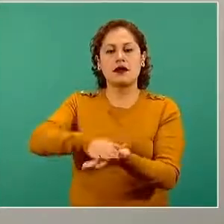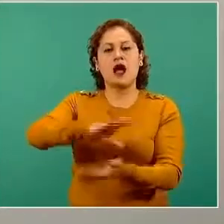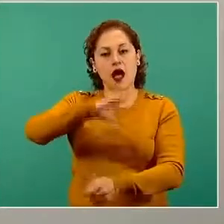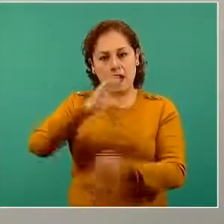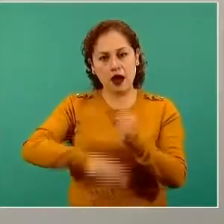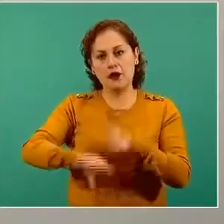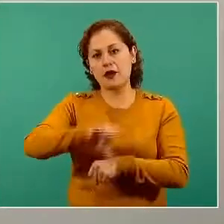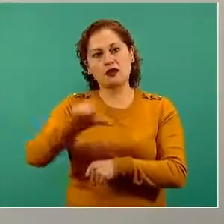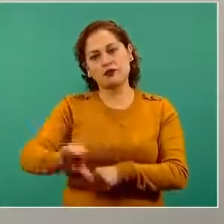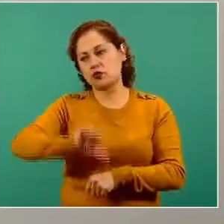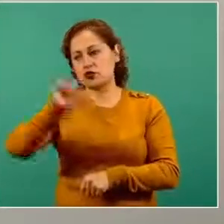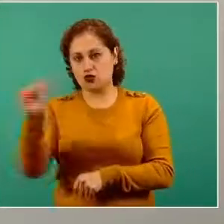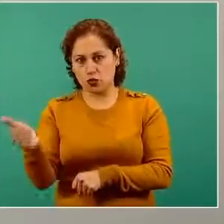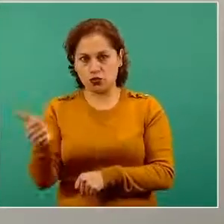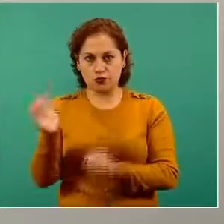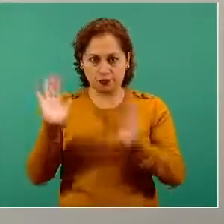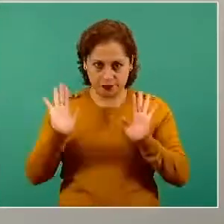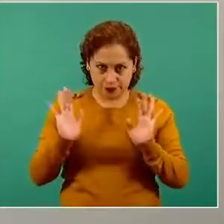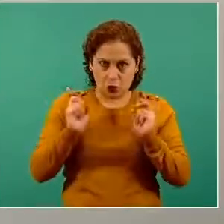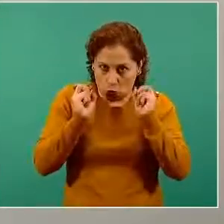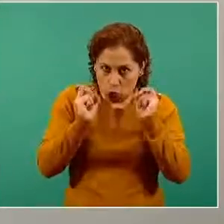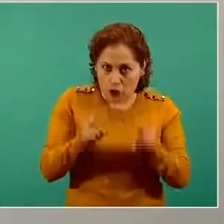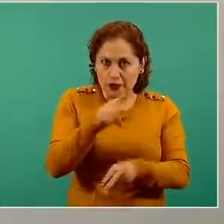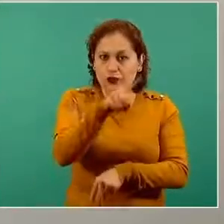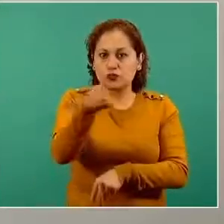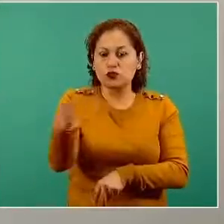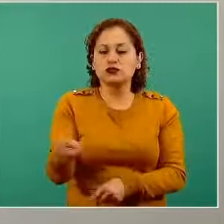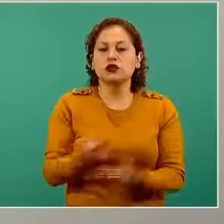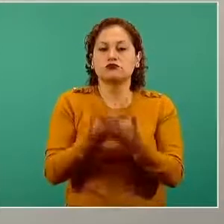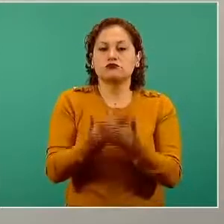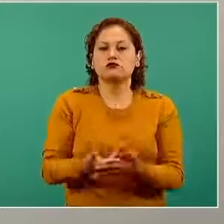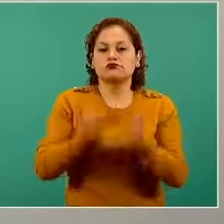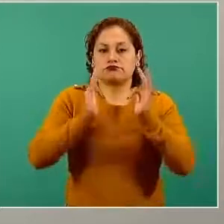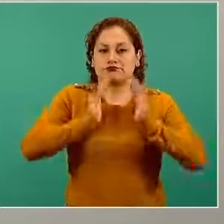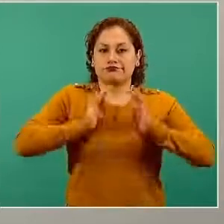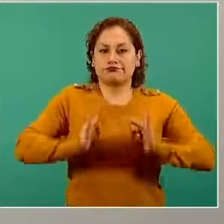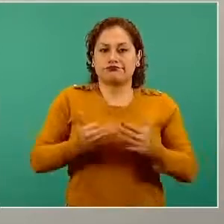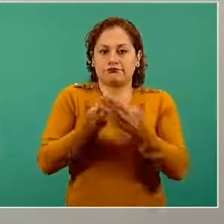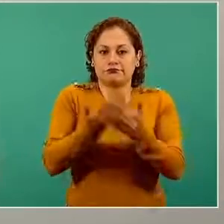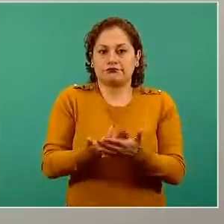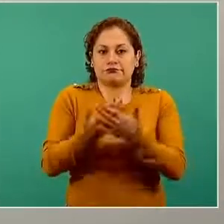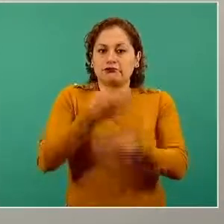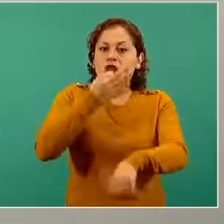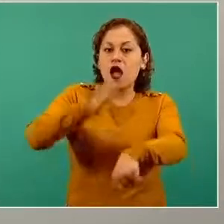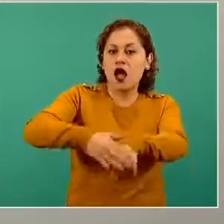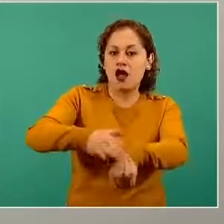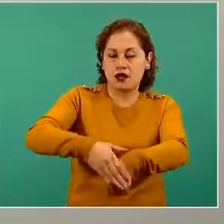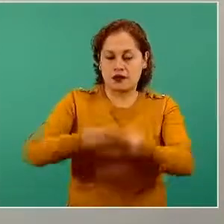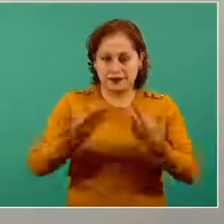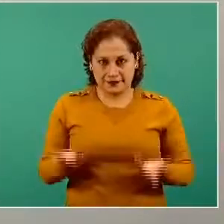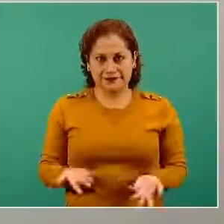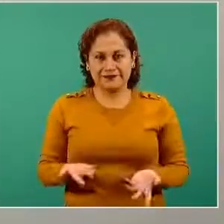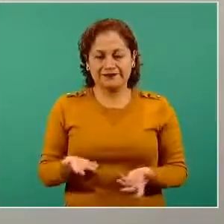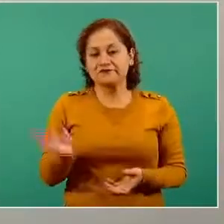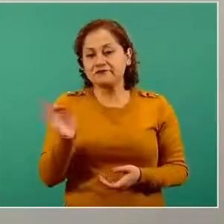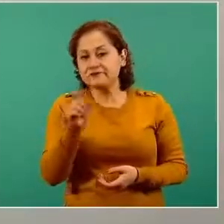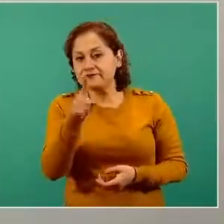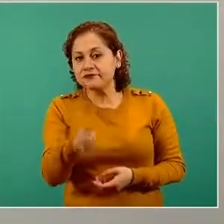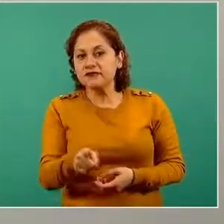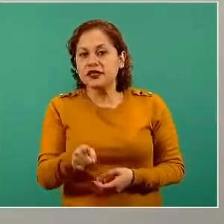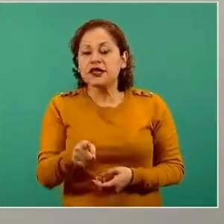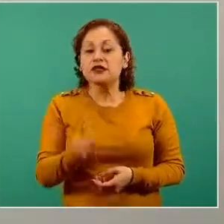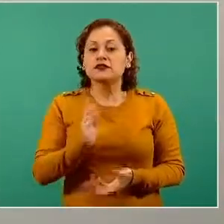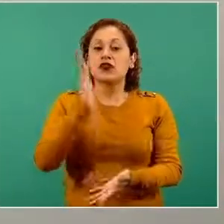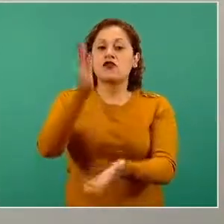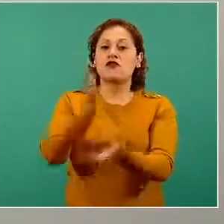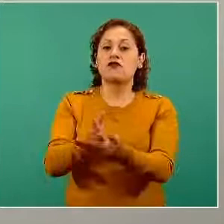siguientes dotaciones. Entonces mantengámonos atentos si por algún motivo no lograron alcanzar y digamos, están obviamente dando